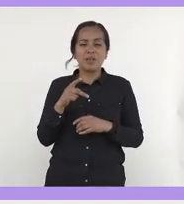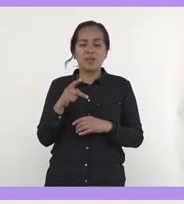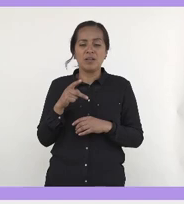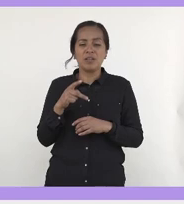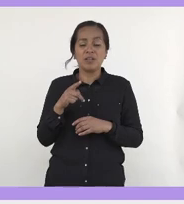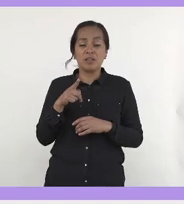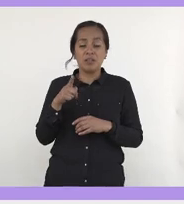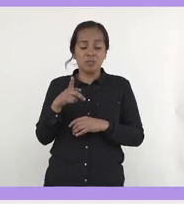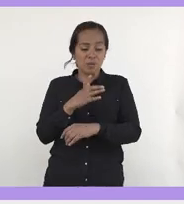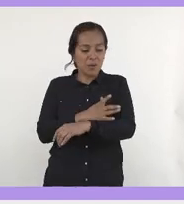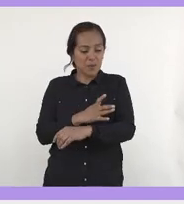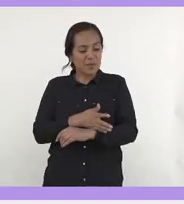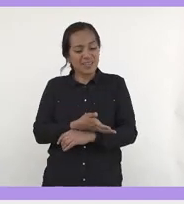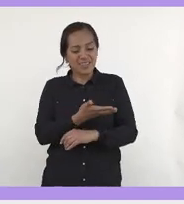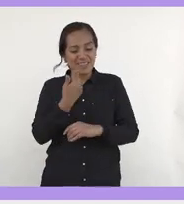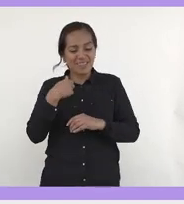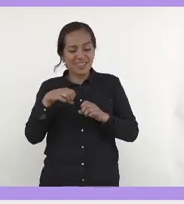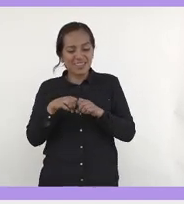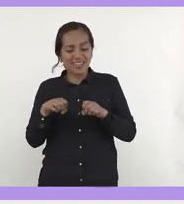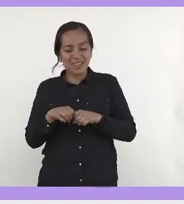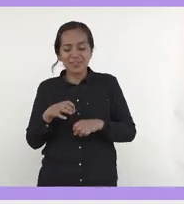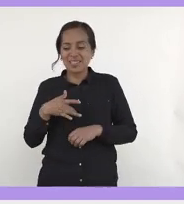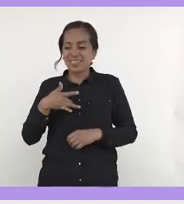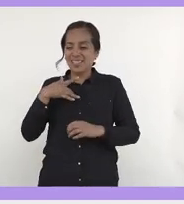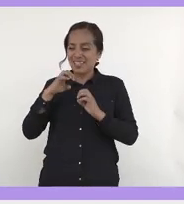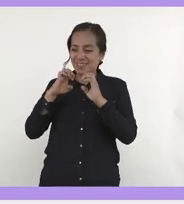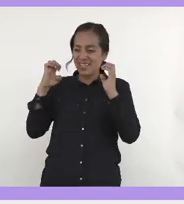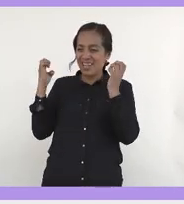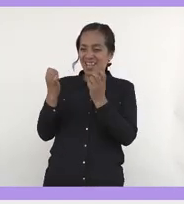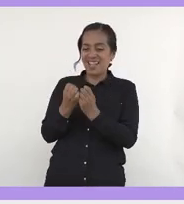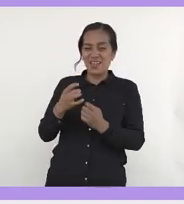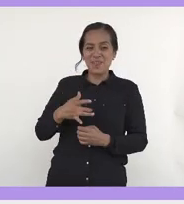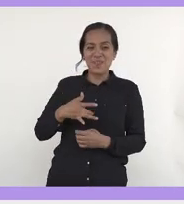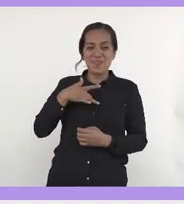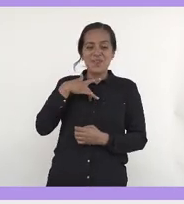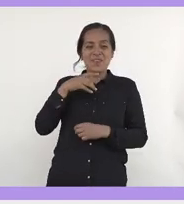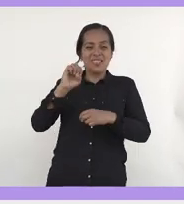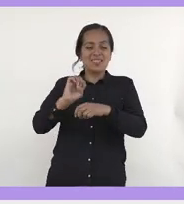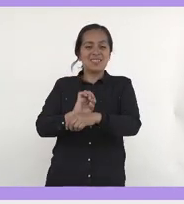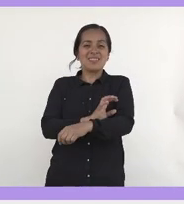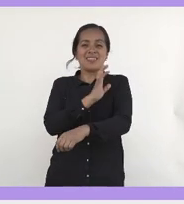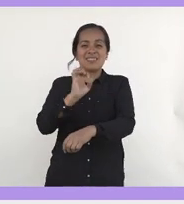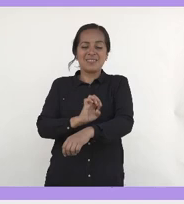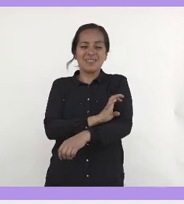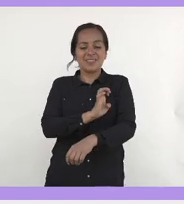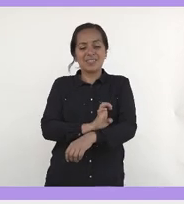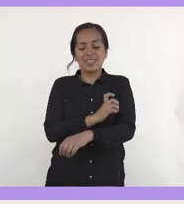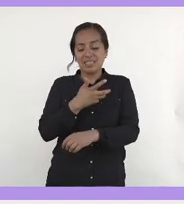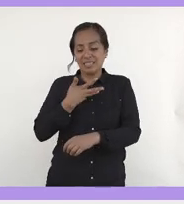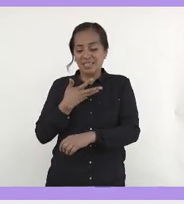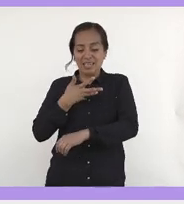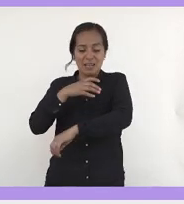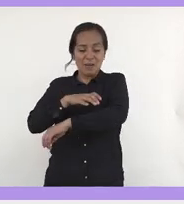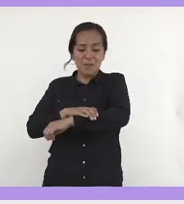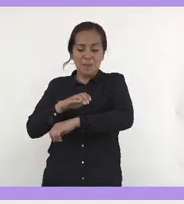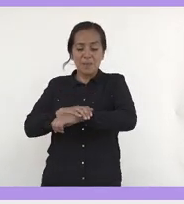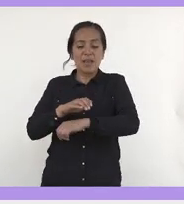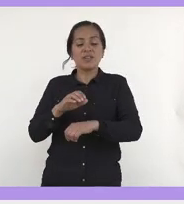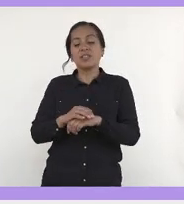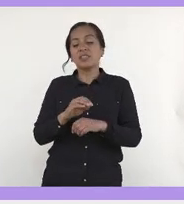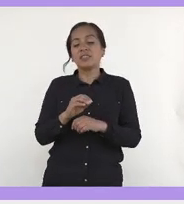la acompañaba y el sentimiento del estadio era como muy emocionante tenía amigos que querían